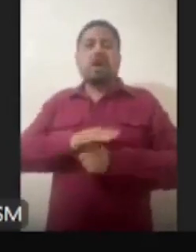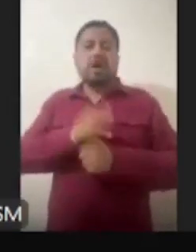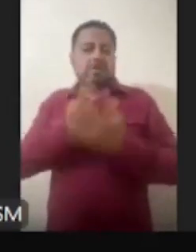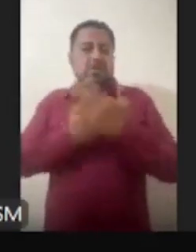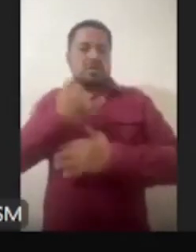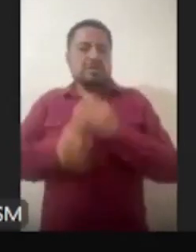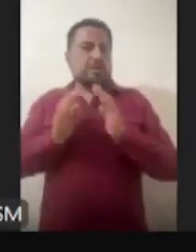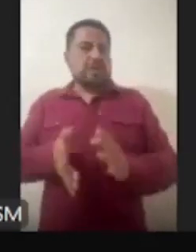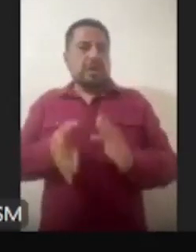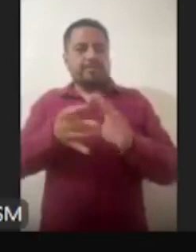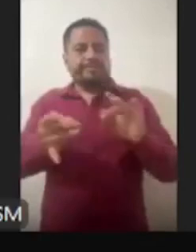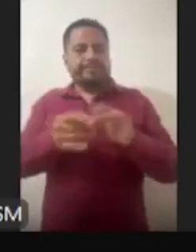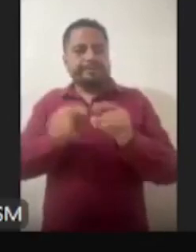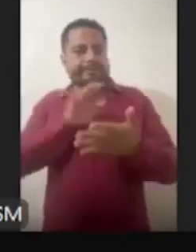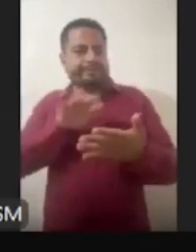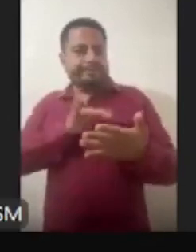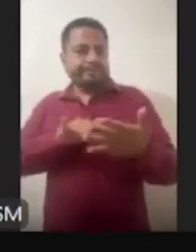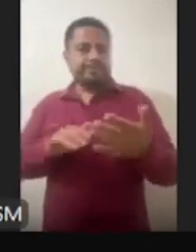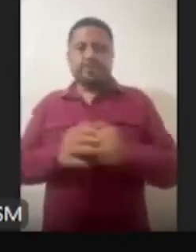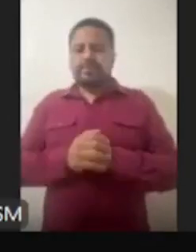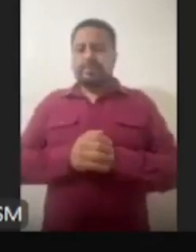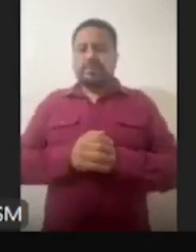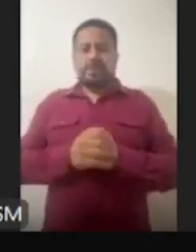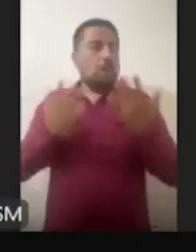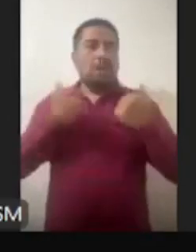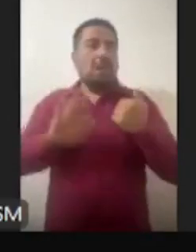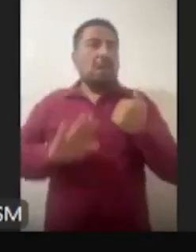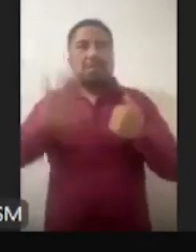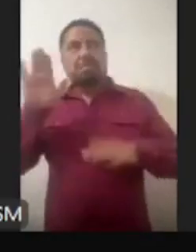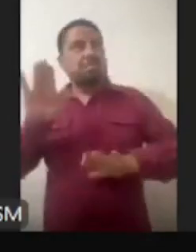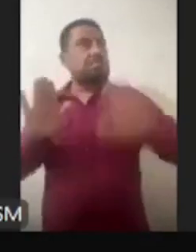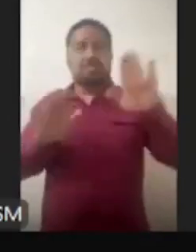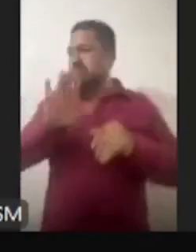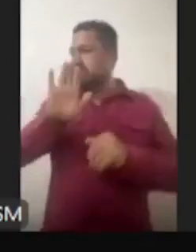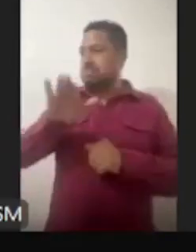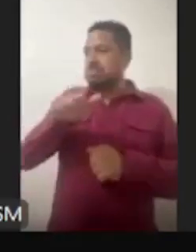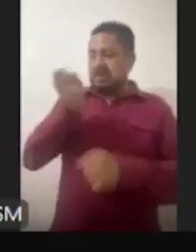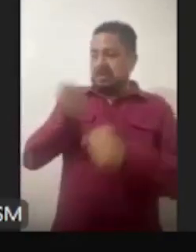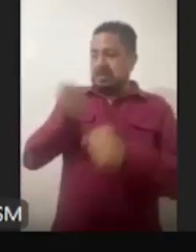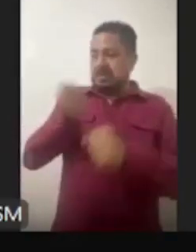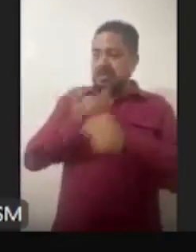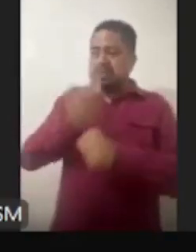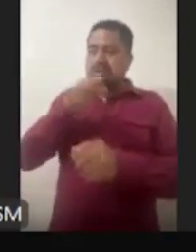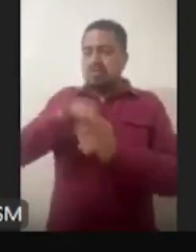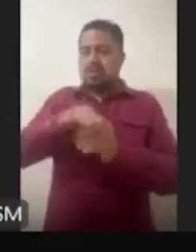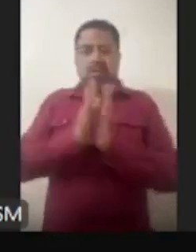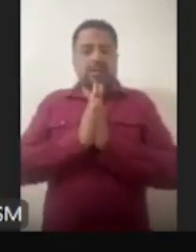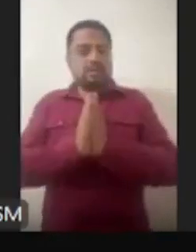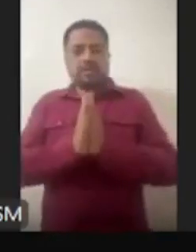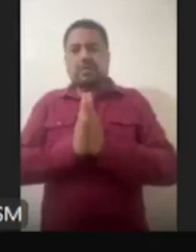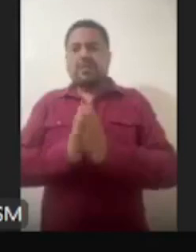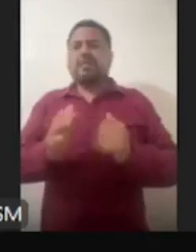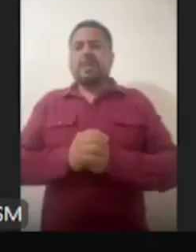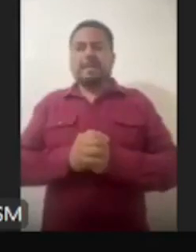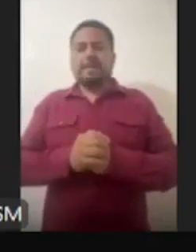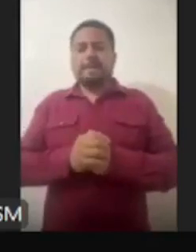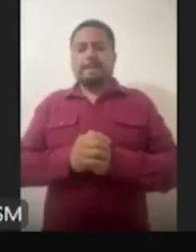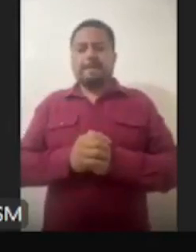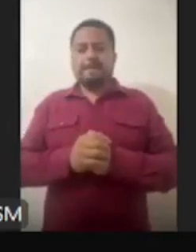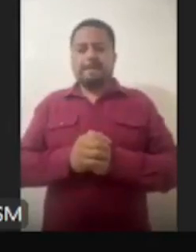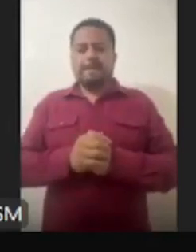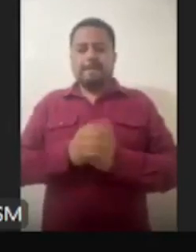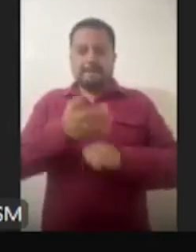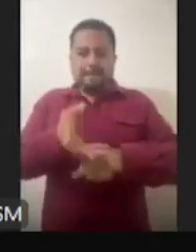cuenta. No habiendo comentarios al respecto, secretario, tome la votación, por favor. Con su autorización, magistrada